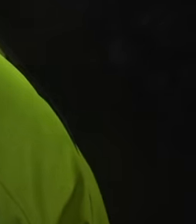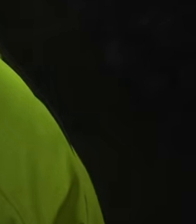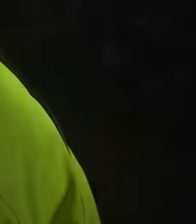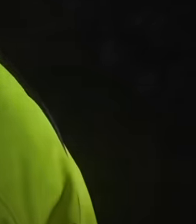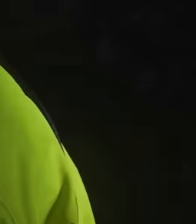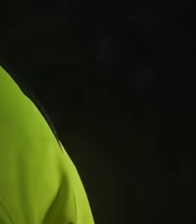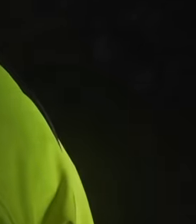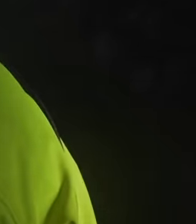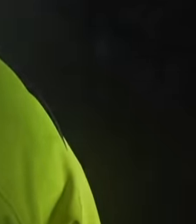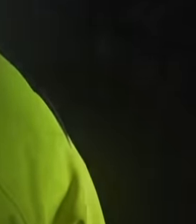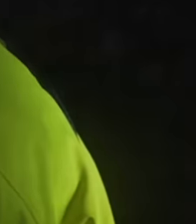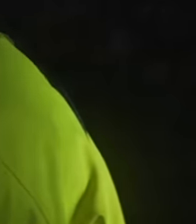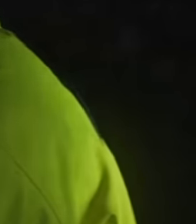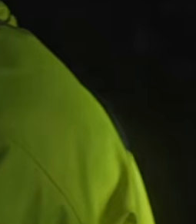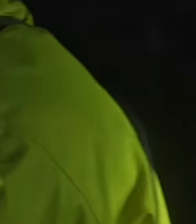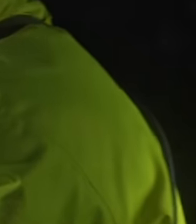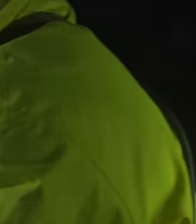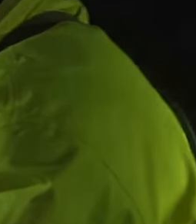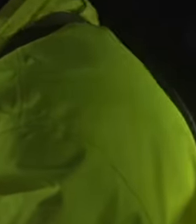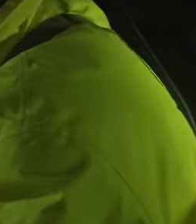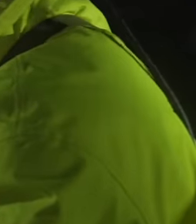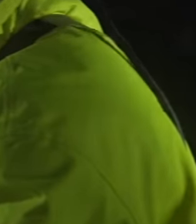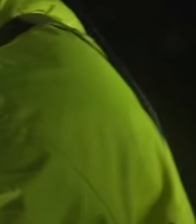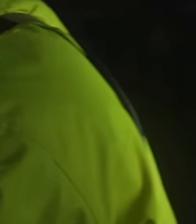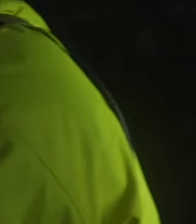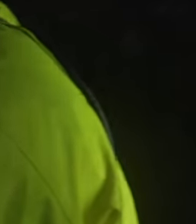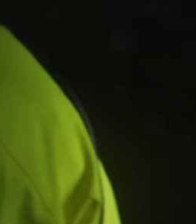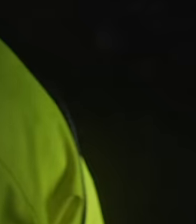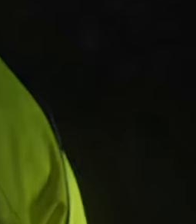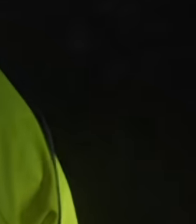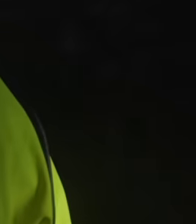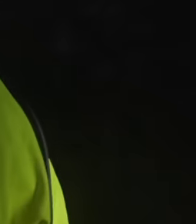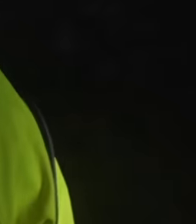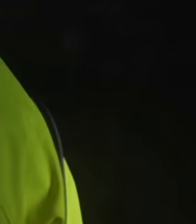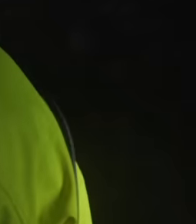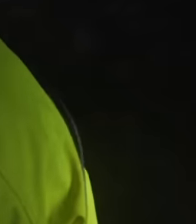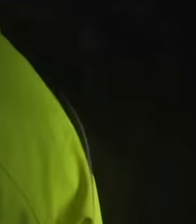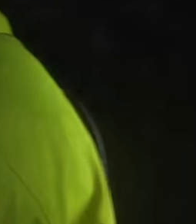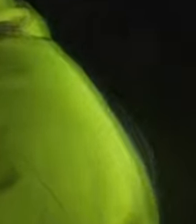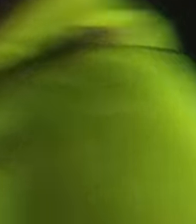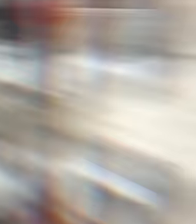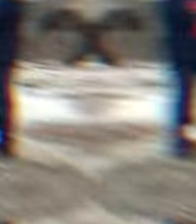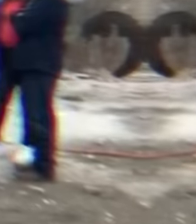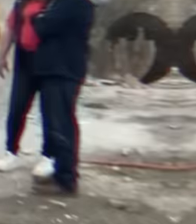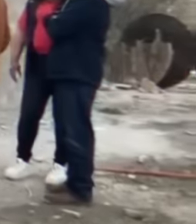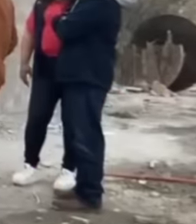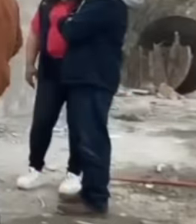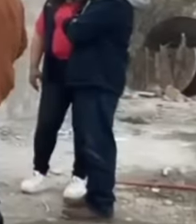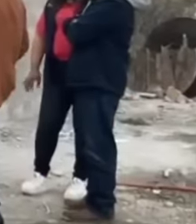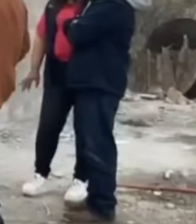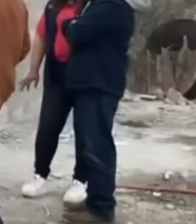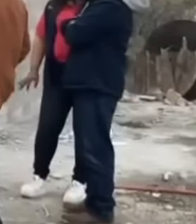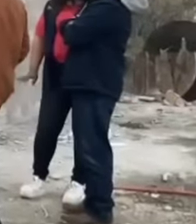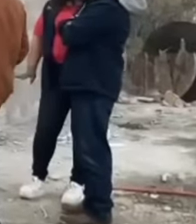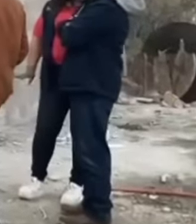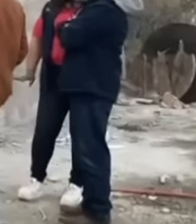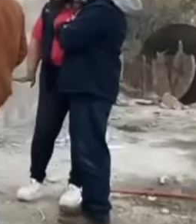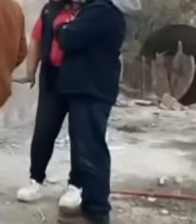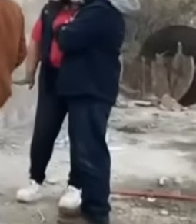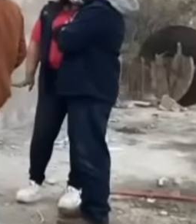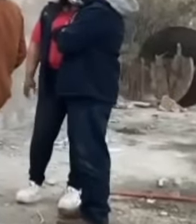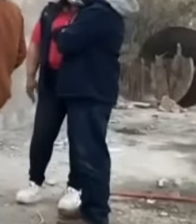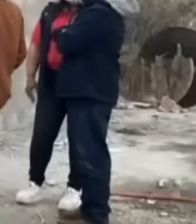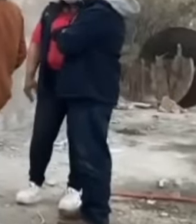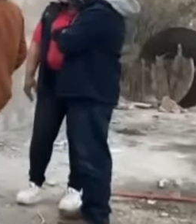mina, quien era propiedad del Grupo México. El presidente de México ha cumplido con todo